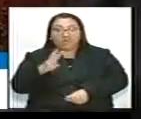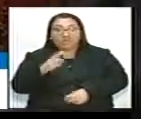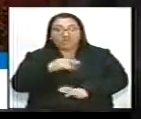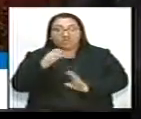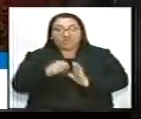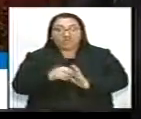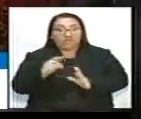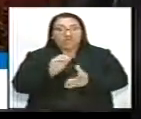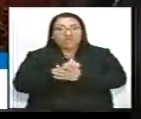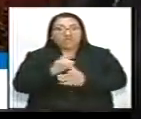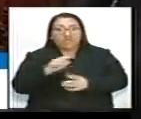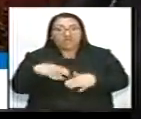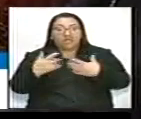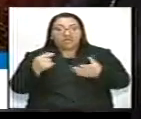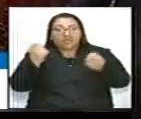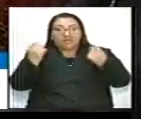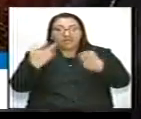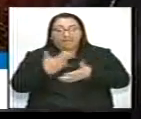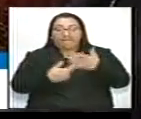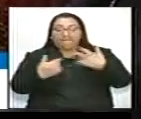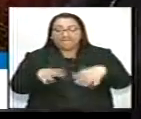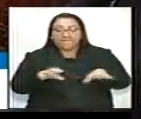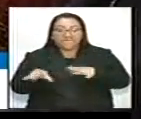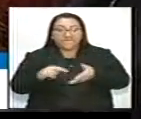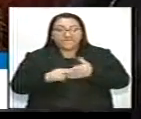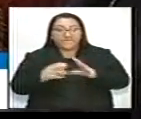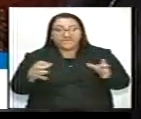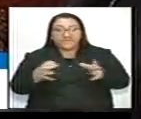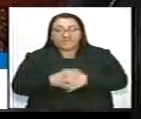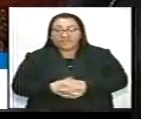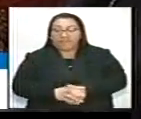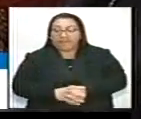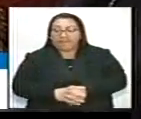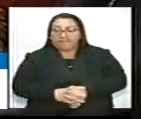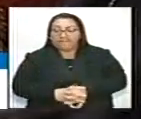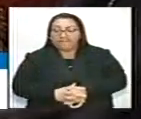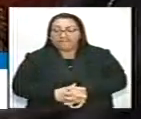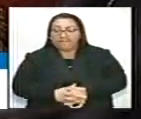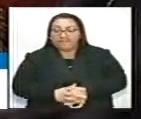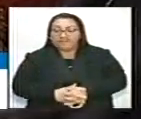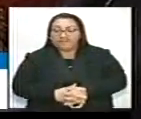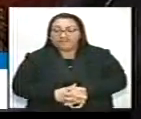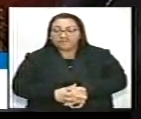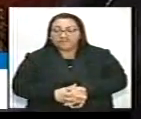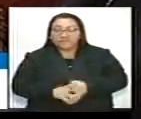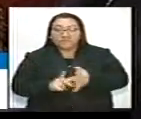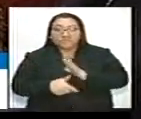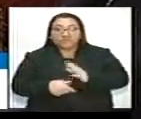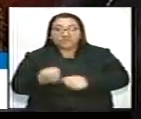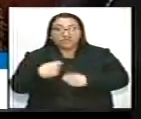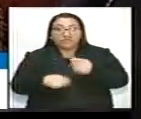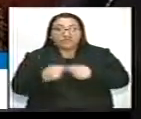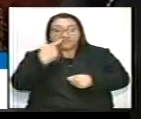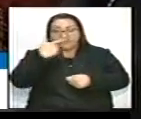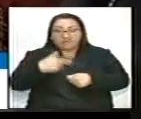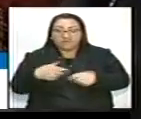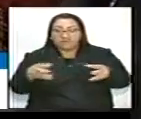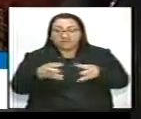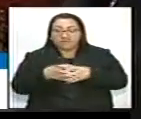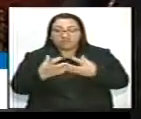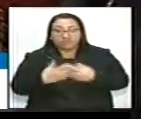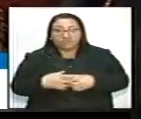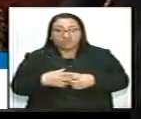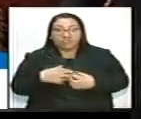Chaguía, podemos entender que se habría sido con la intención de favorecer para que luego de la venta de la hidroeléctrica estas